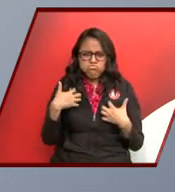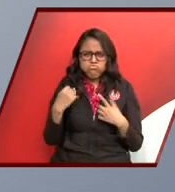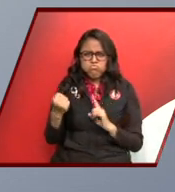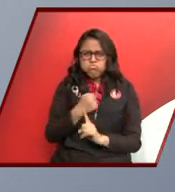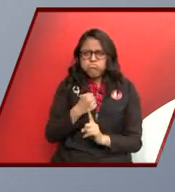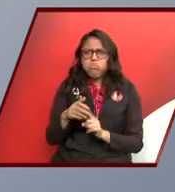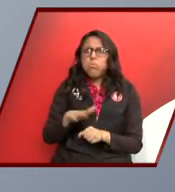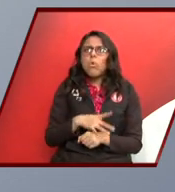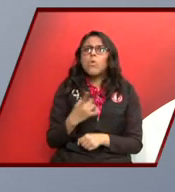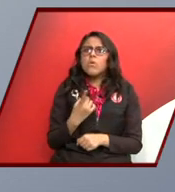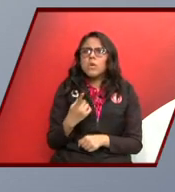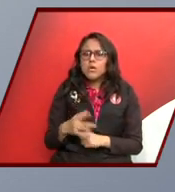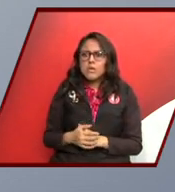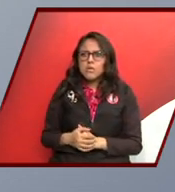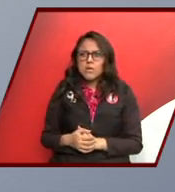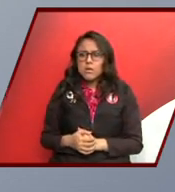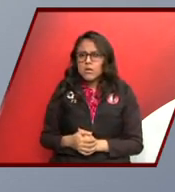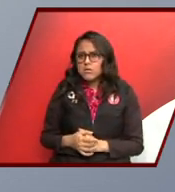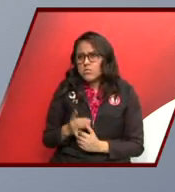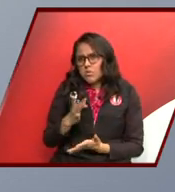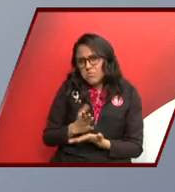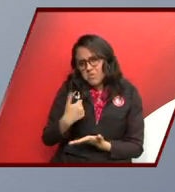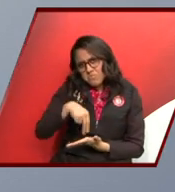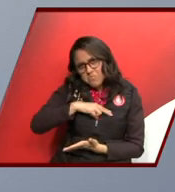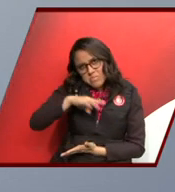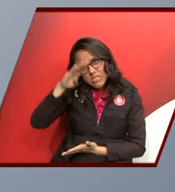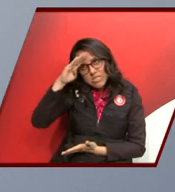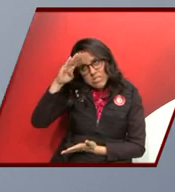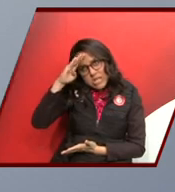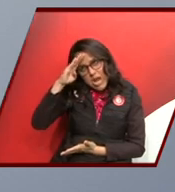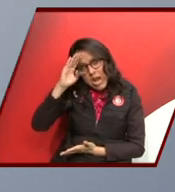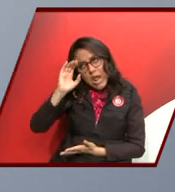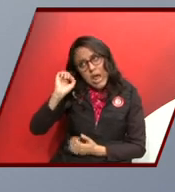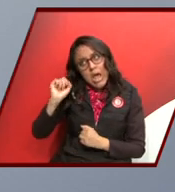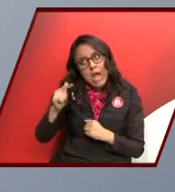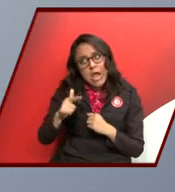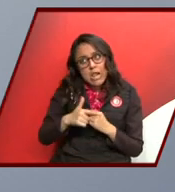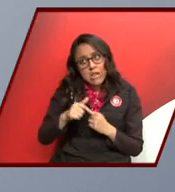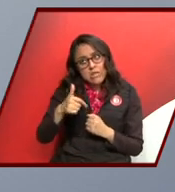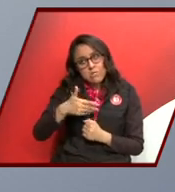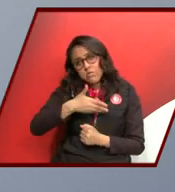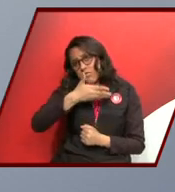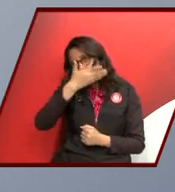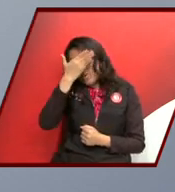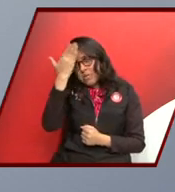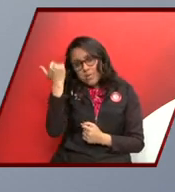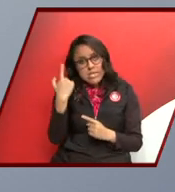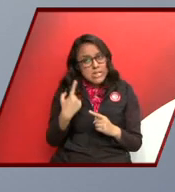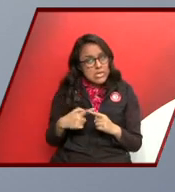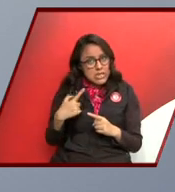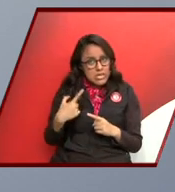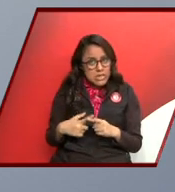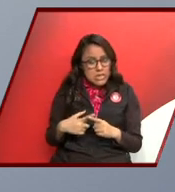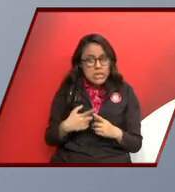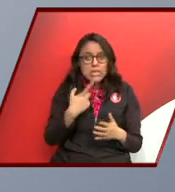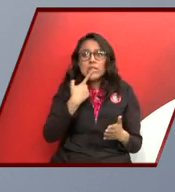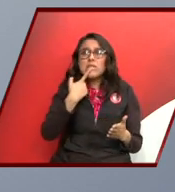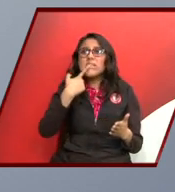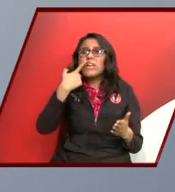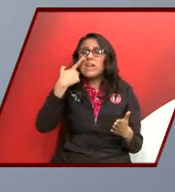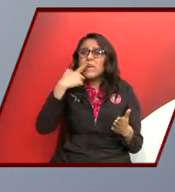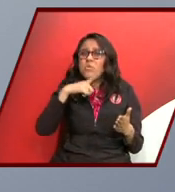videos? Pues miren, lo único que pensamos es que alguien, no sabemos quién, haya